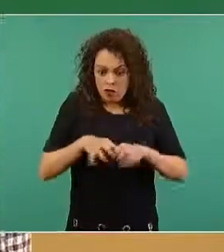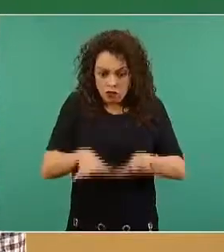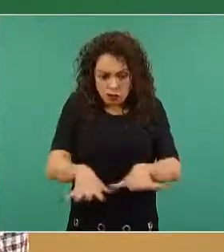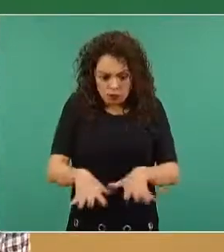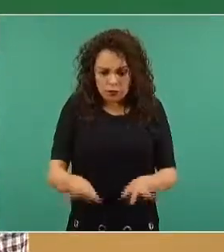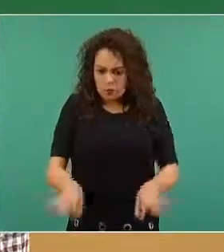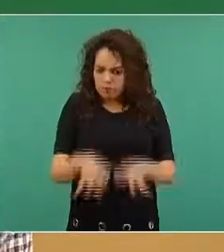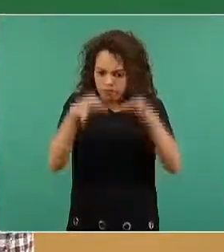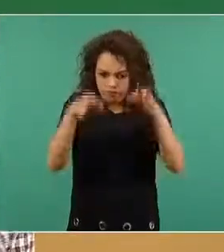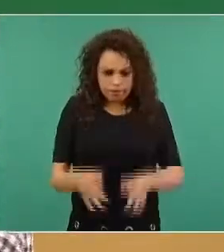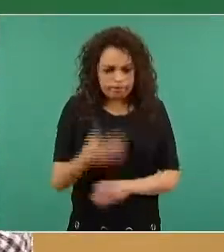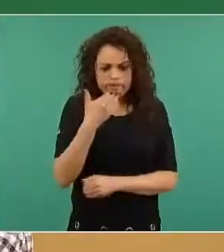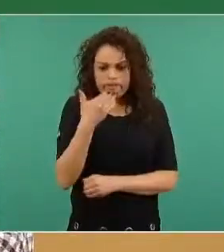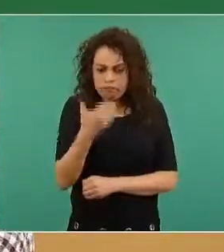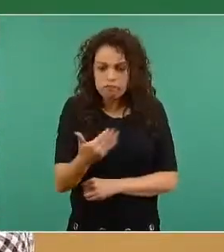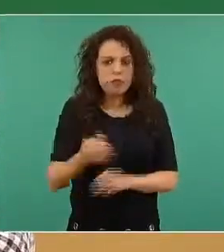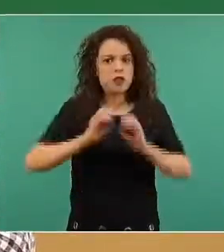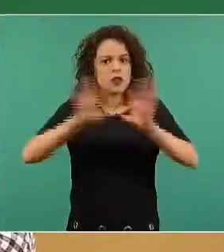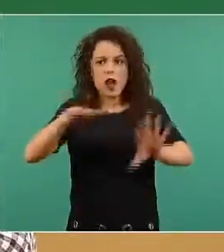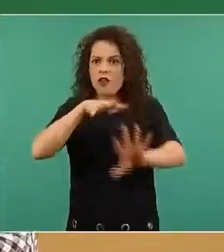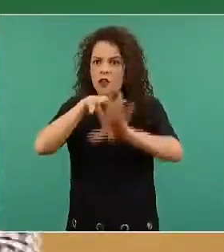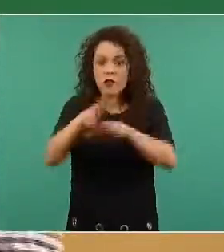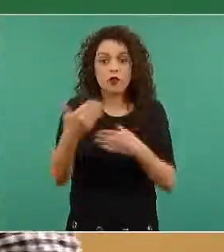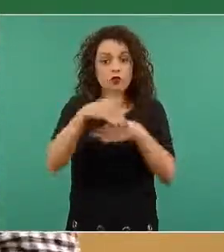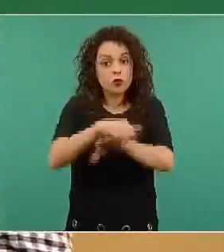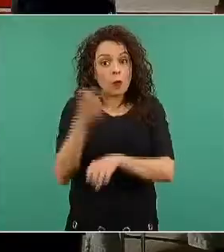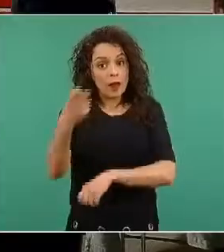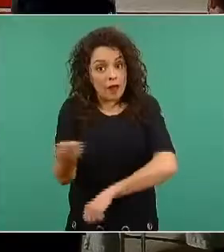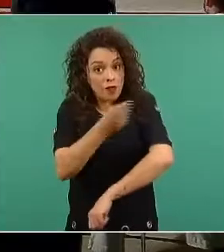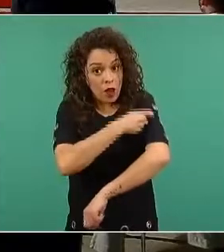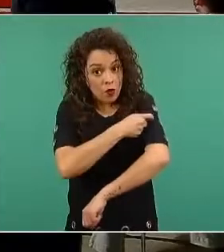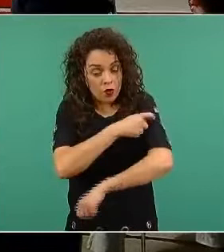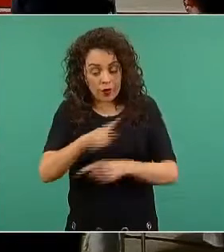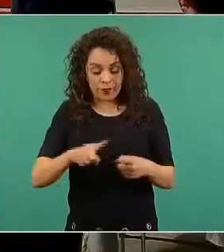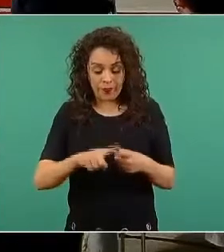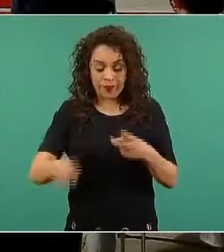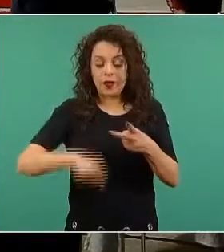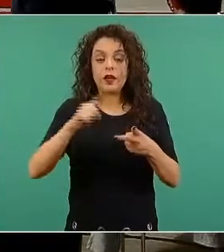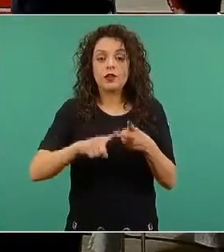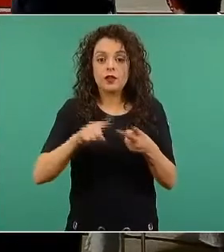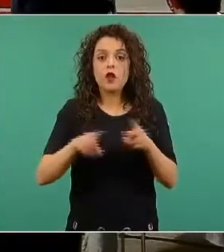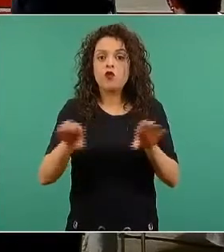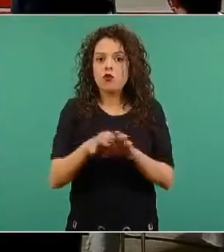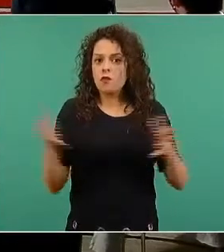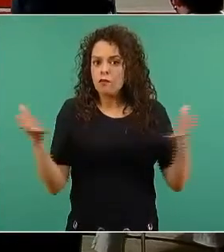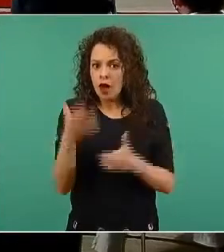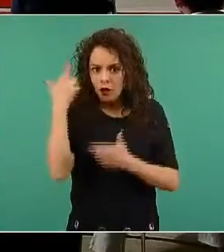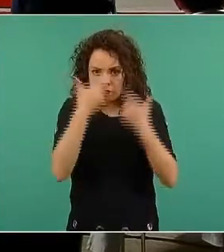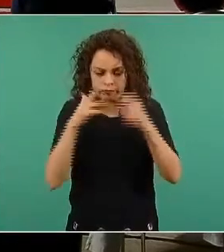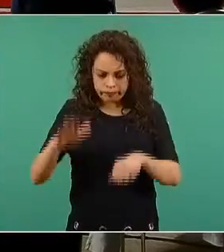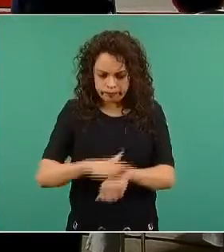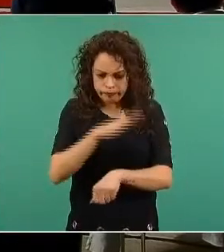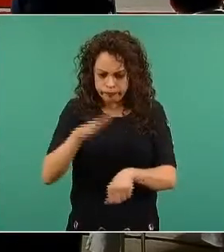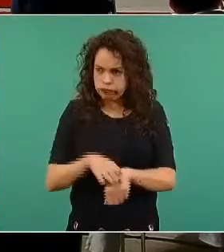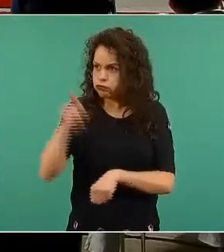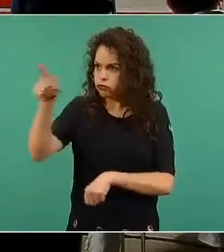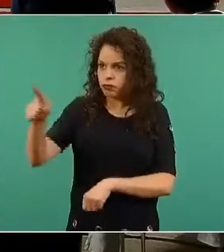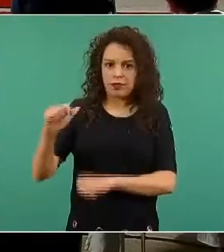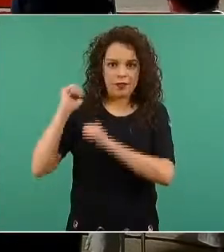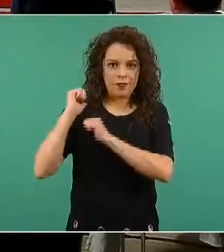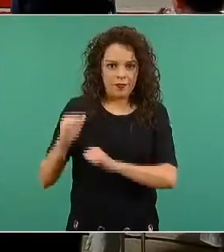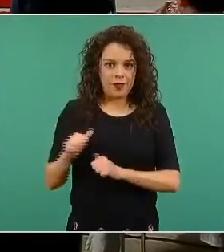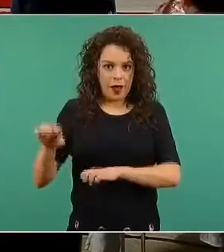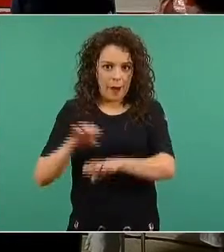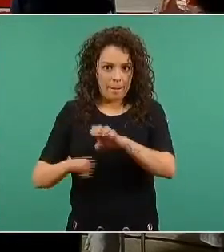creíble, sólida, completa, transparente sobre la vacuna, segundo, cómo había evaluado la Agencia Argentina de Regulación